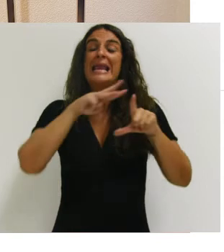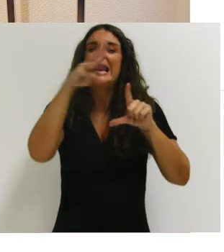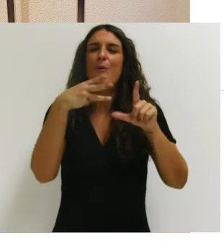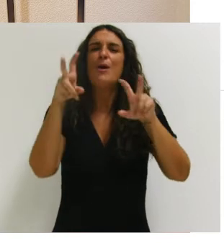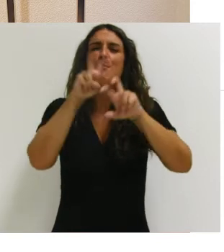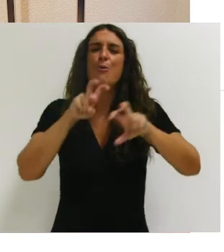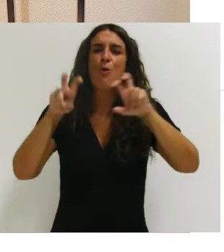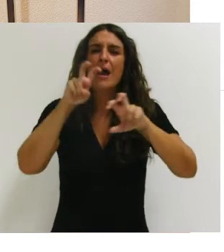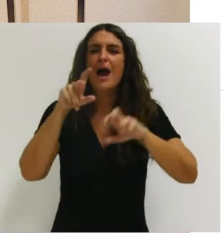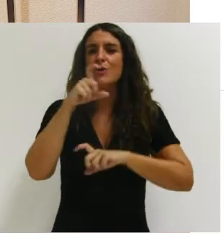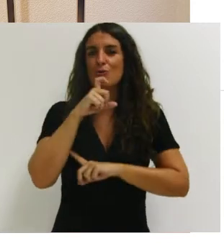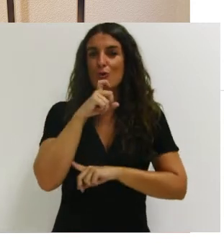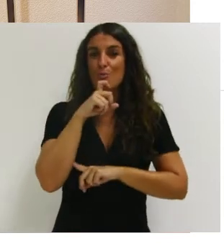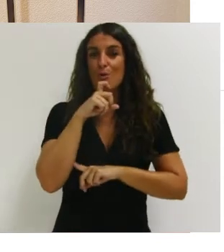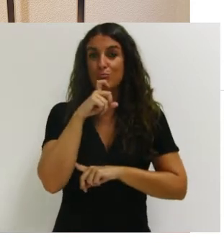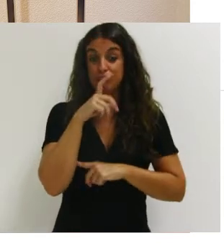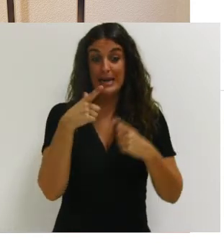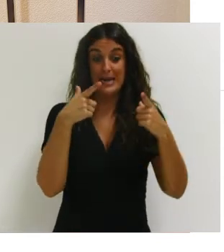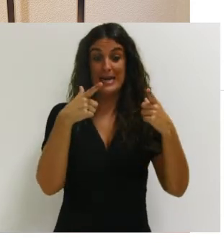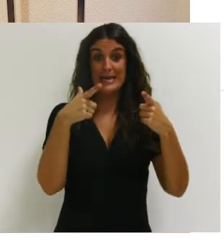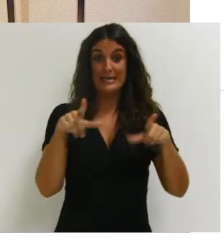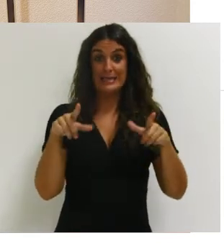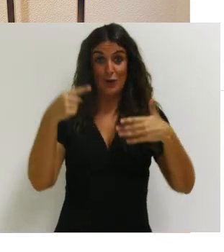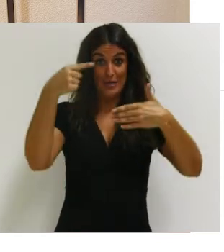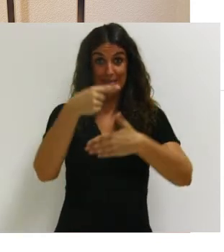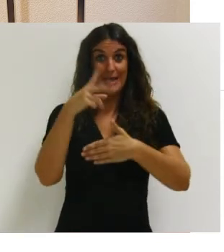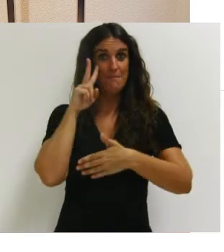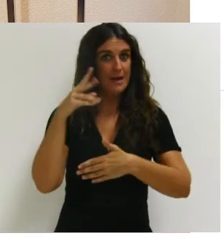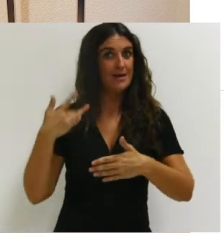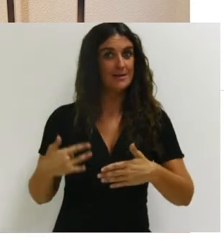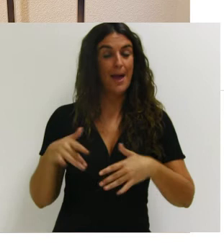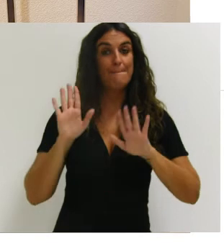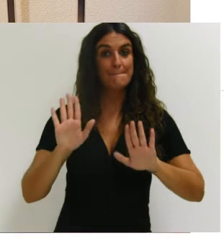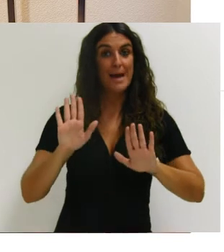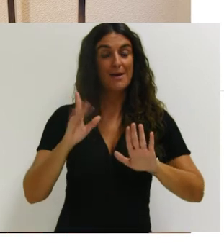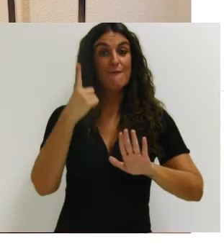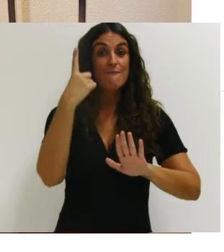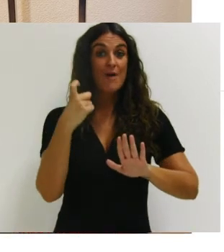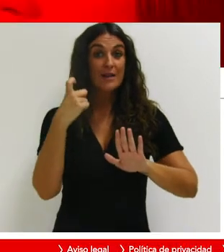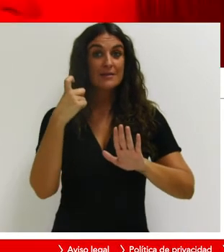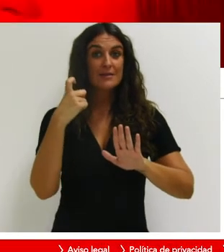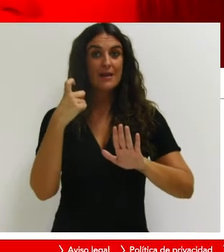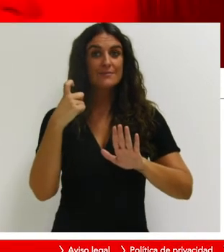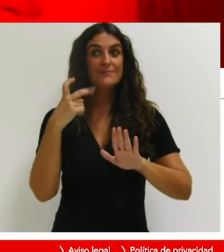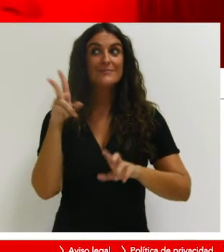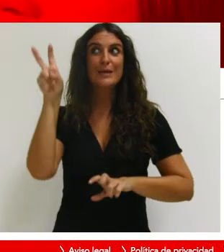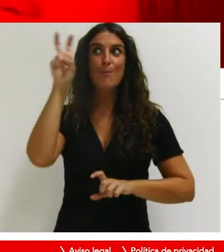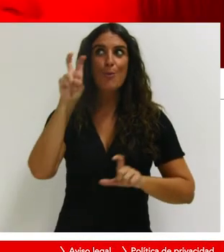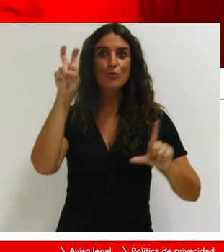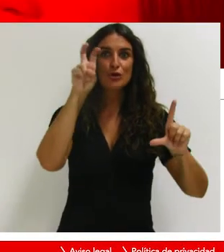web? Ya hemos visitado las 6 secciones, pero falta esta última.